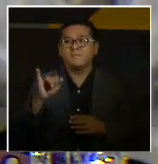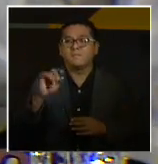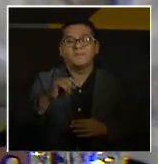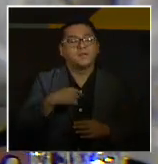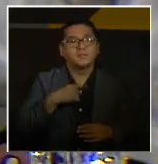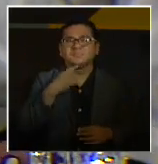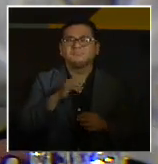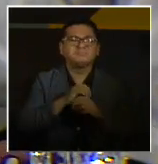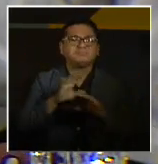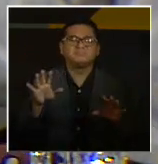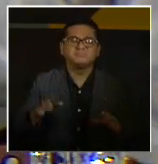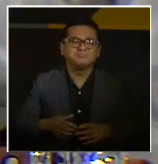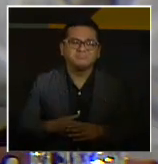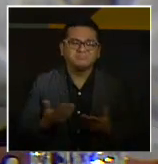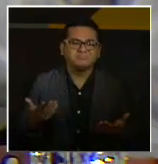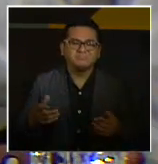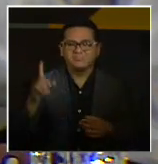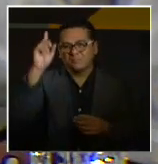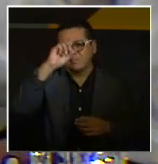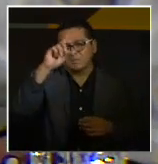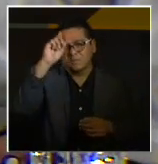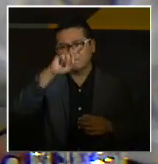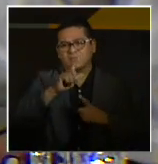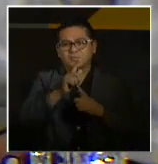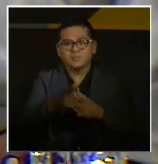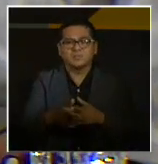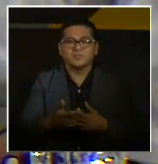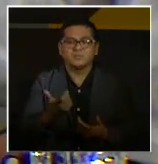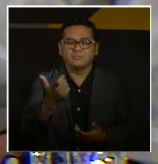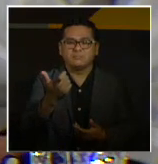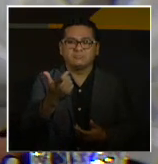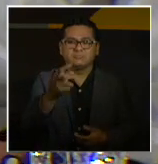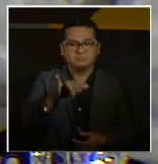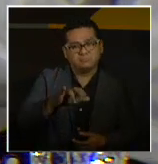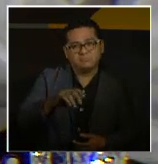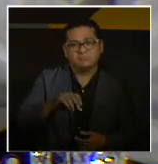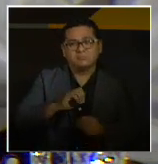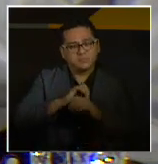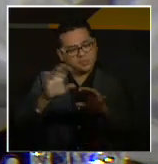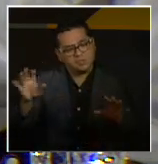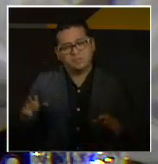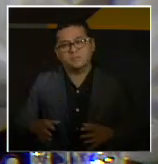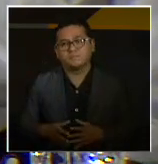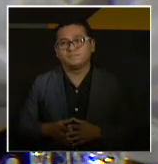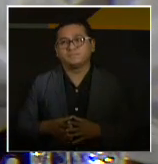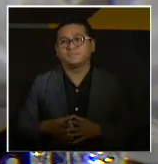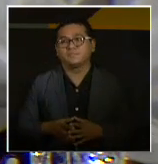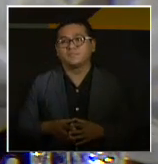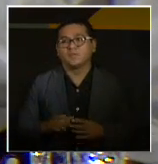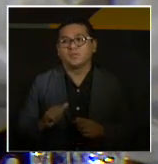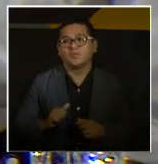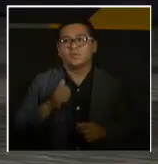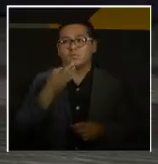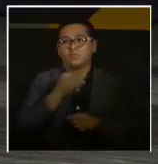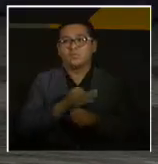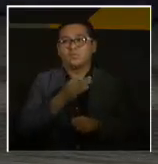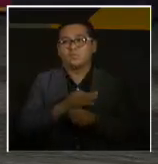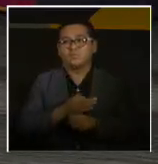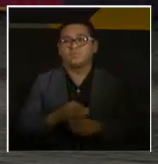que no nos queda claro es el Consejo Ciudadano para darle seguimiento al presupuesto. Claro. Es que voy a aprovechar otro momentito.